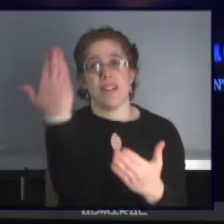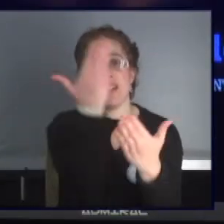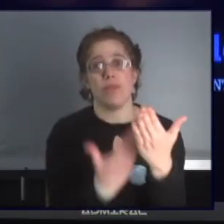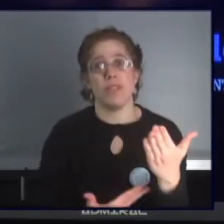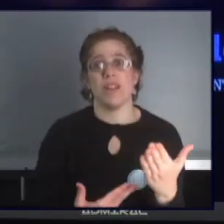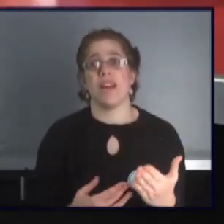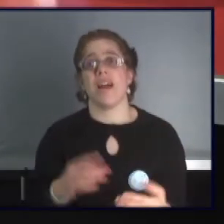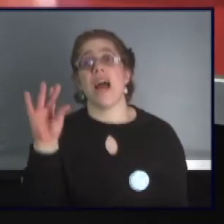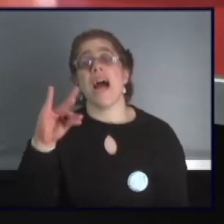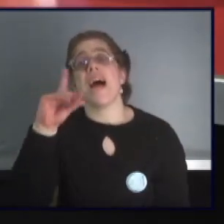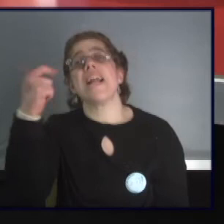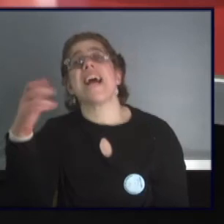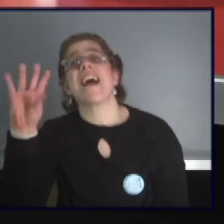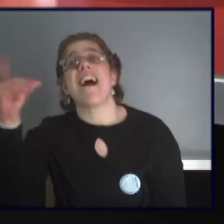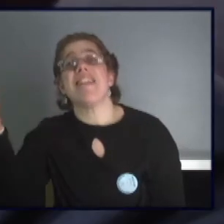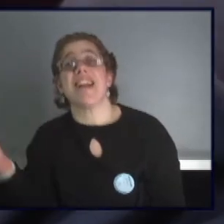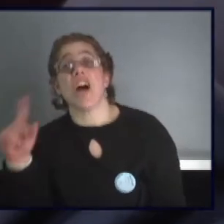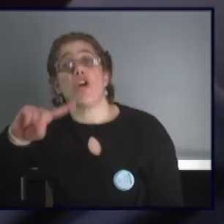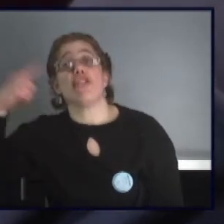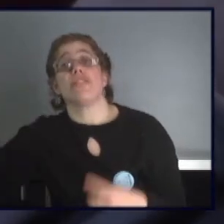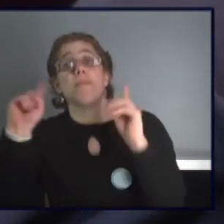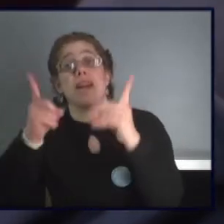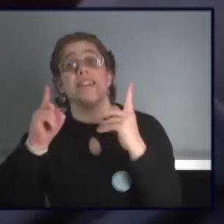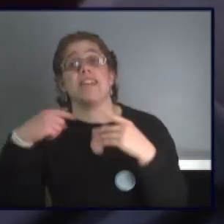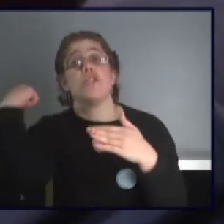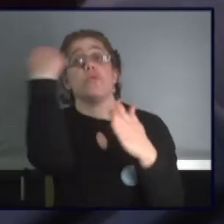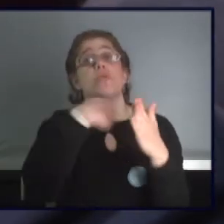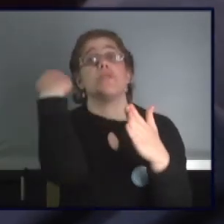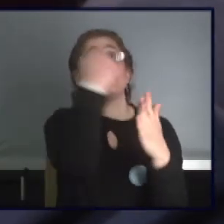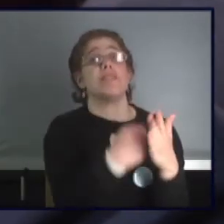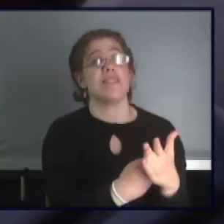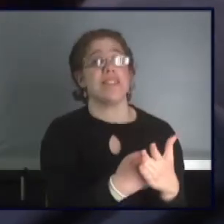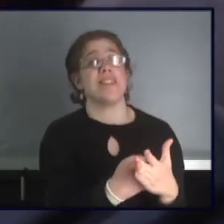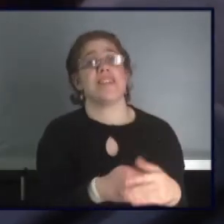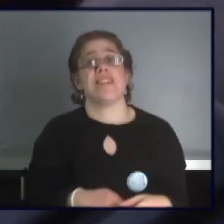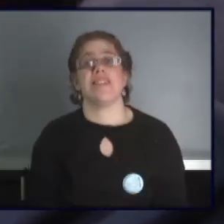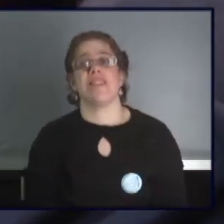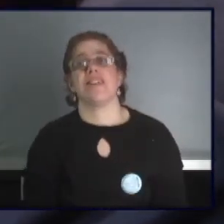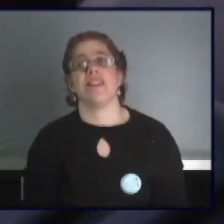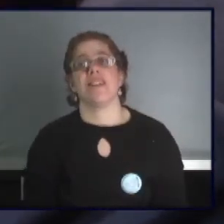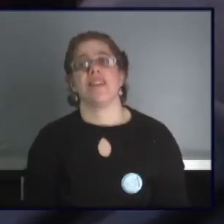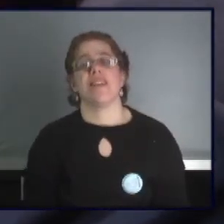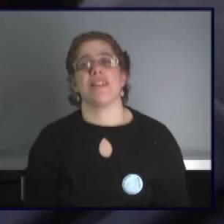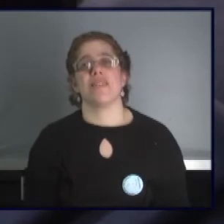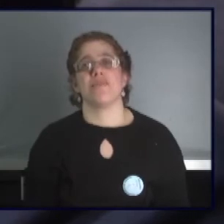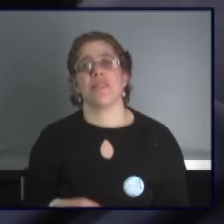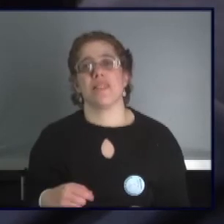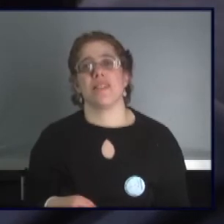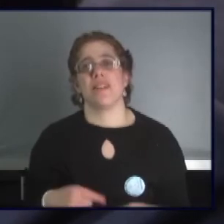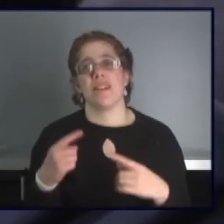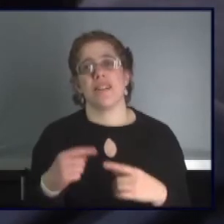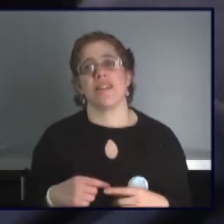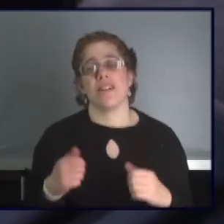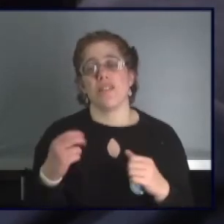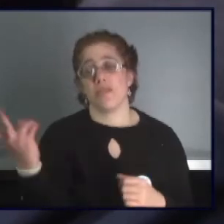alejandra golpea otra docente también luchadora es decir la característica de nuestros